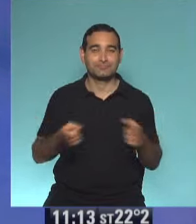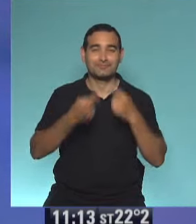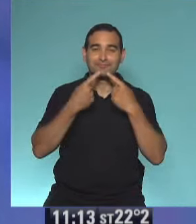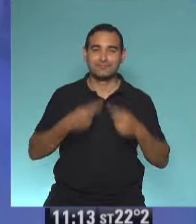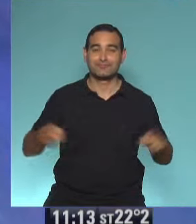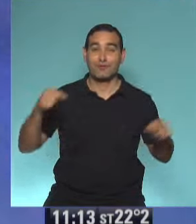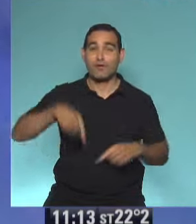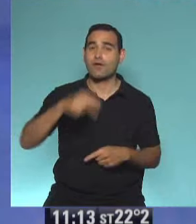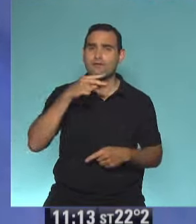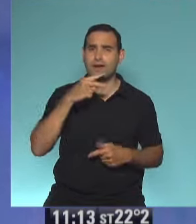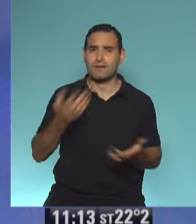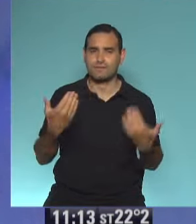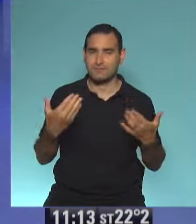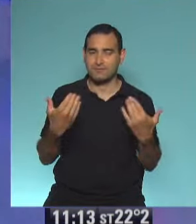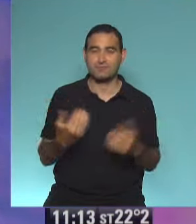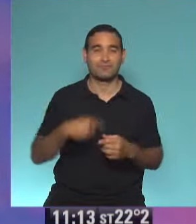bien!